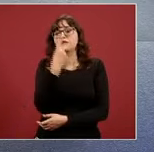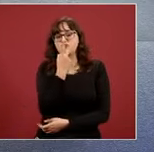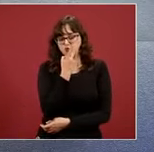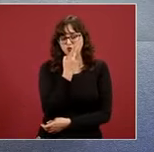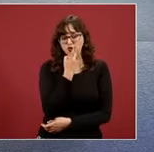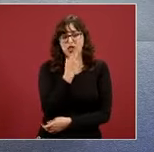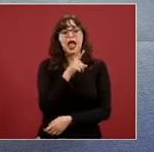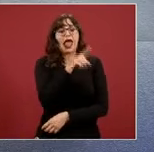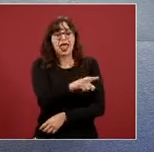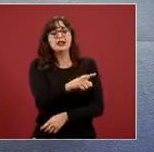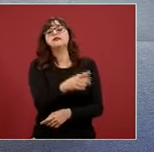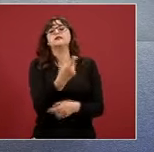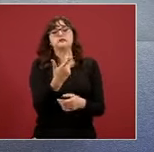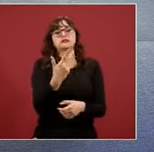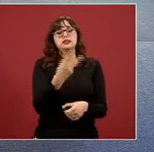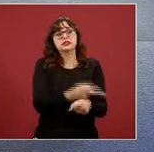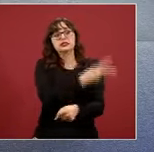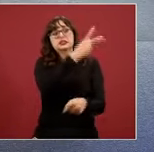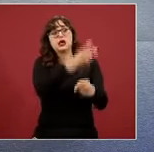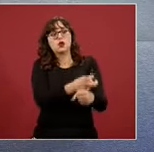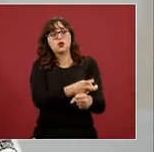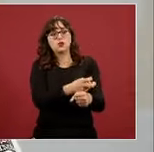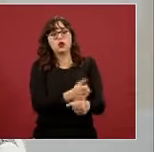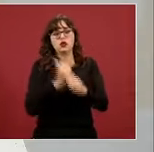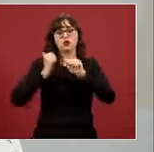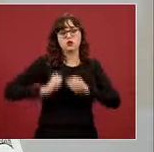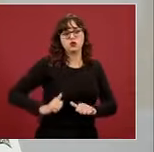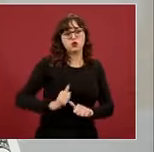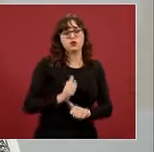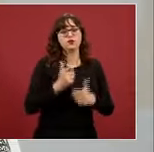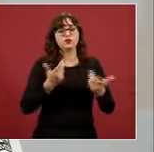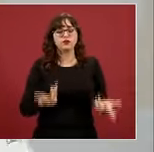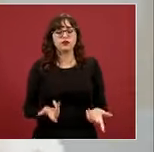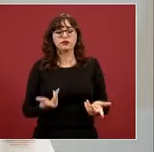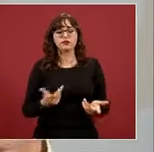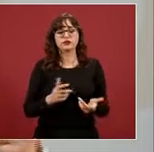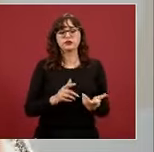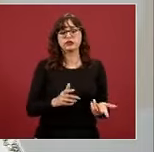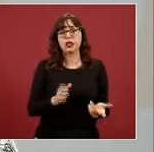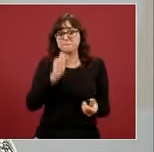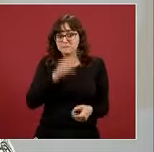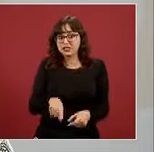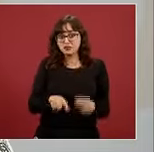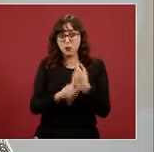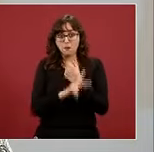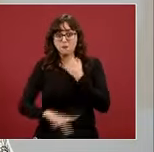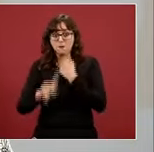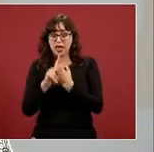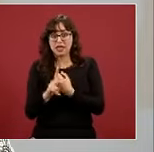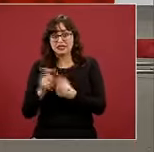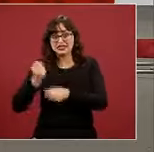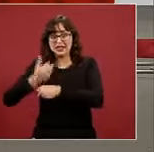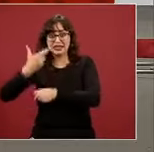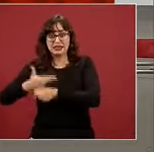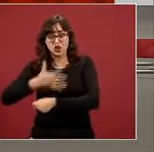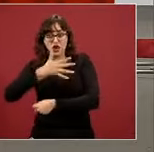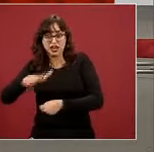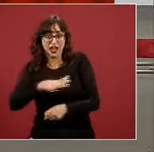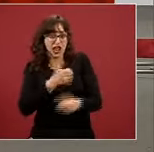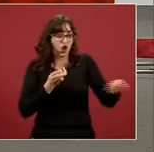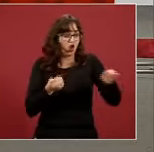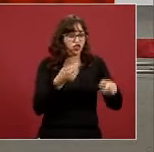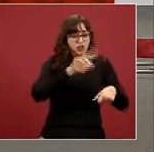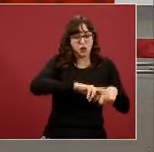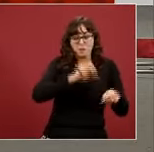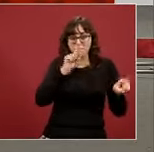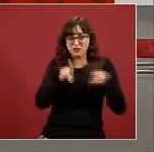Social de aquel país, porque se establece que nunca puede el secretario general y el contralor ser de la misma nacionalidad. Pero